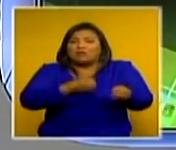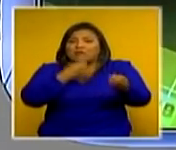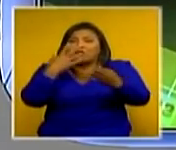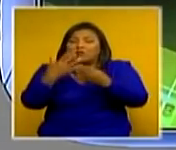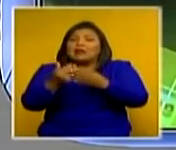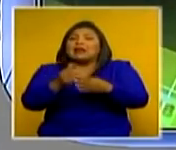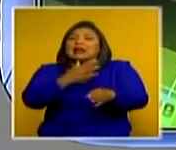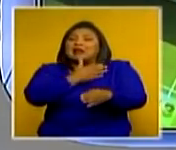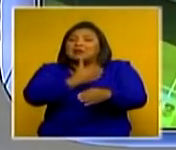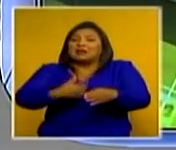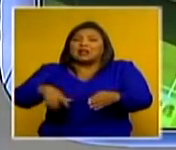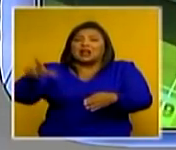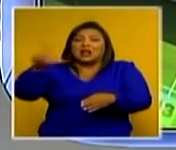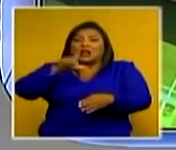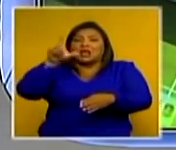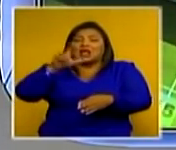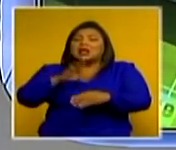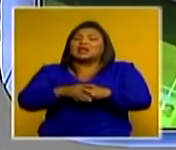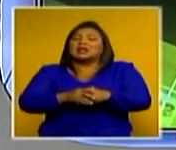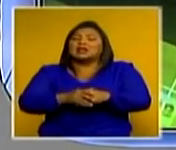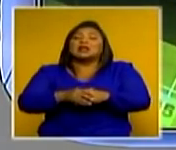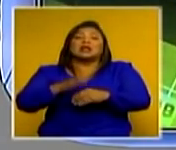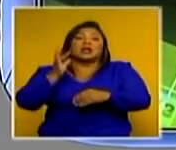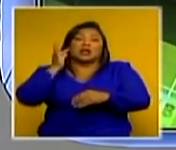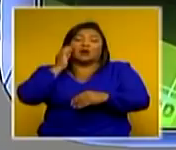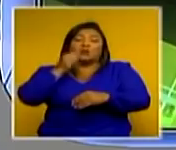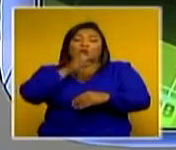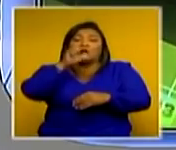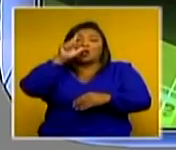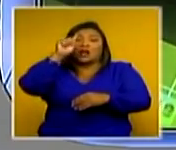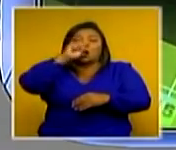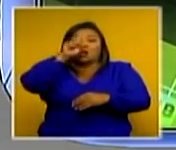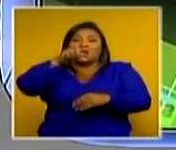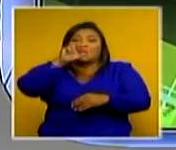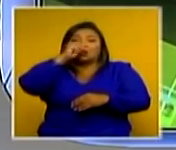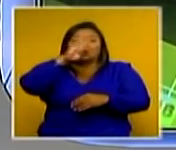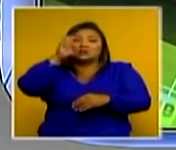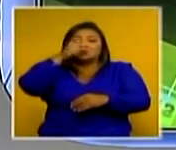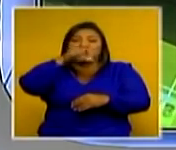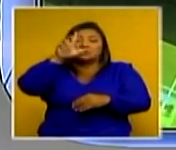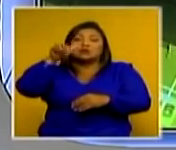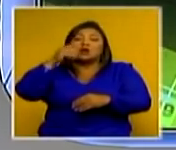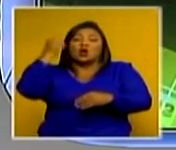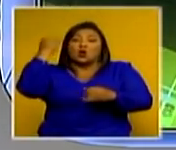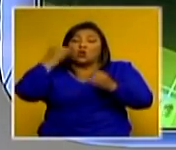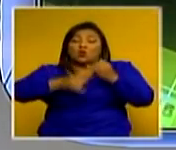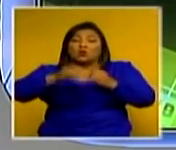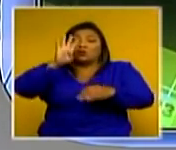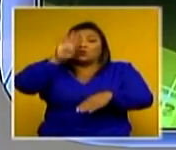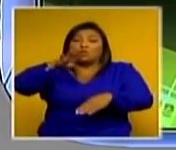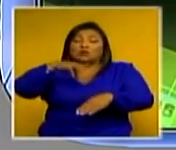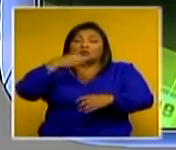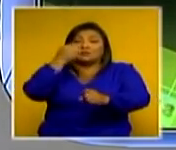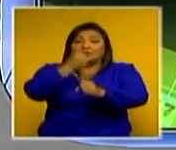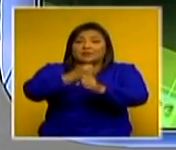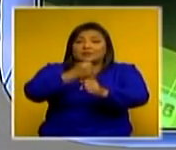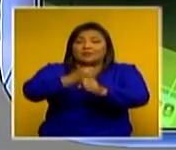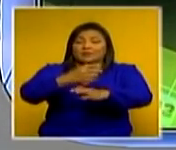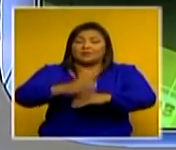legislativo elizabeth cabezas en el marco de la evaluación de los últimos cuatro meses de trabajo